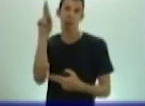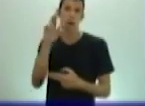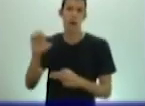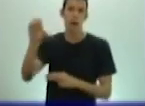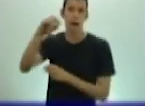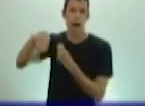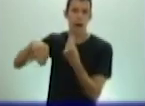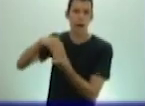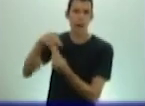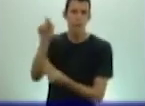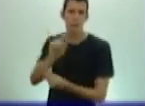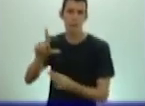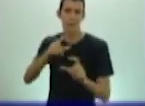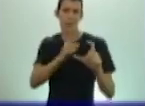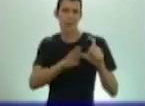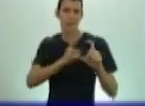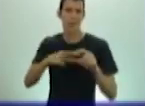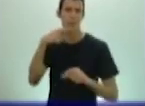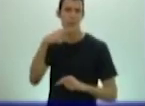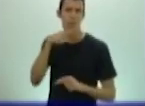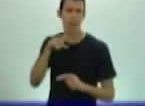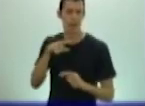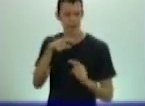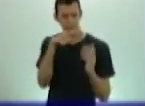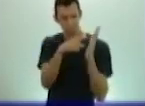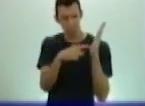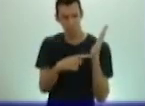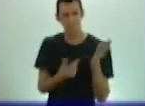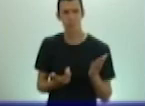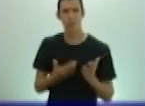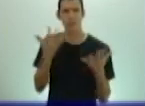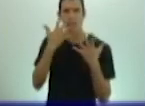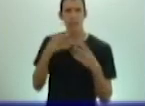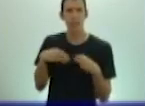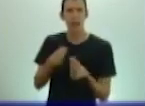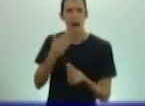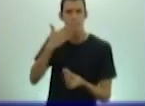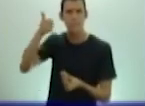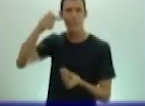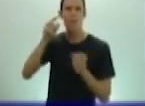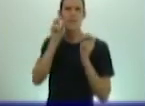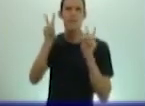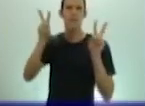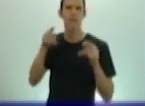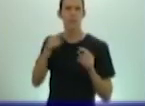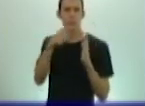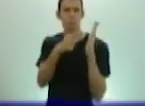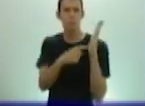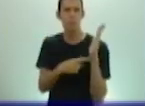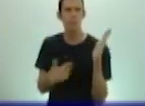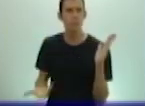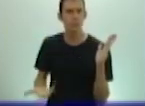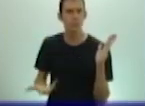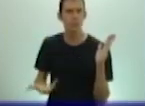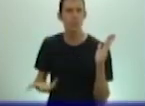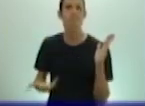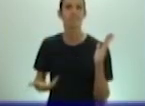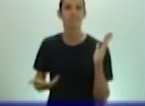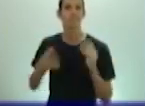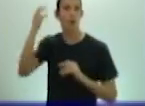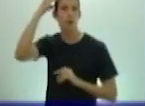triunfo? ¿Cuáles fueron esas medidas? ¿Quiénes fueron beneficiados con esas medidas? Realmente el